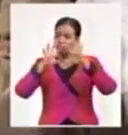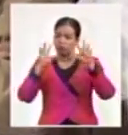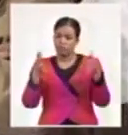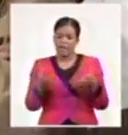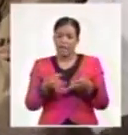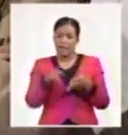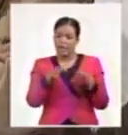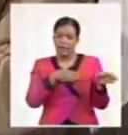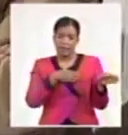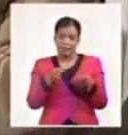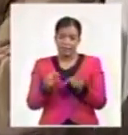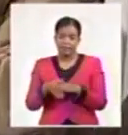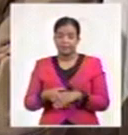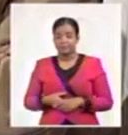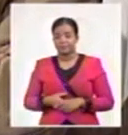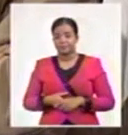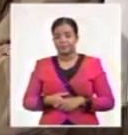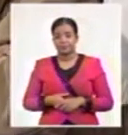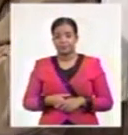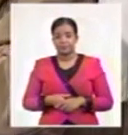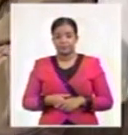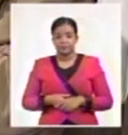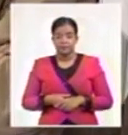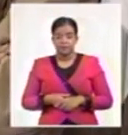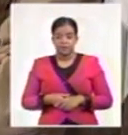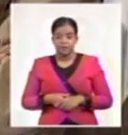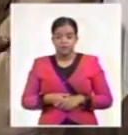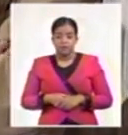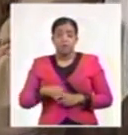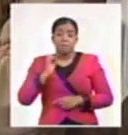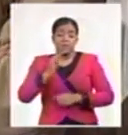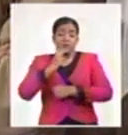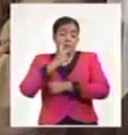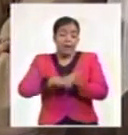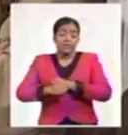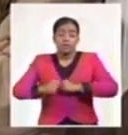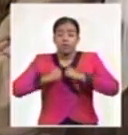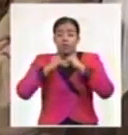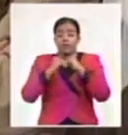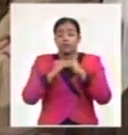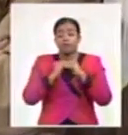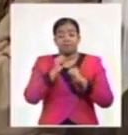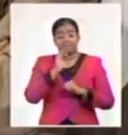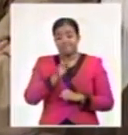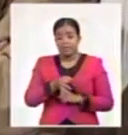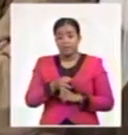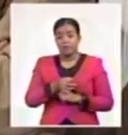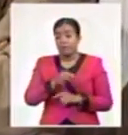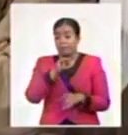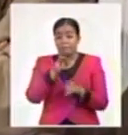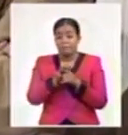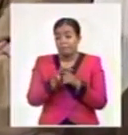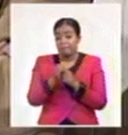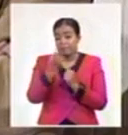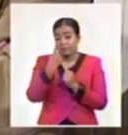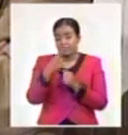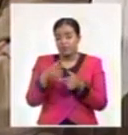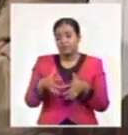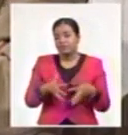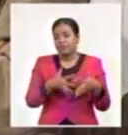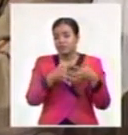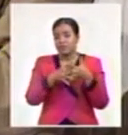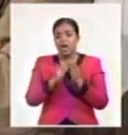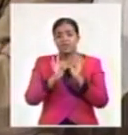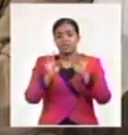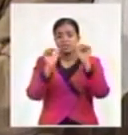creo que podemos hablar entonces de rivalidad entre grandes potencias. Por eso es que la esencia del sistema de relaciones internacionales en la